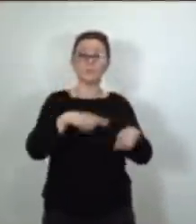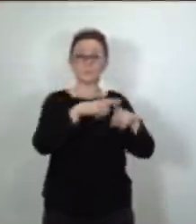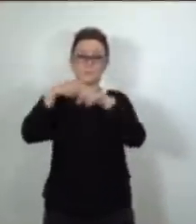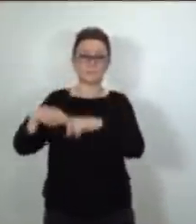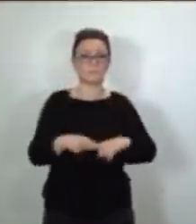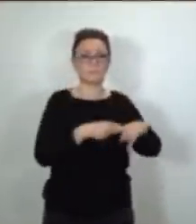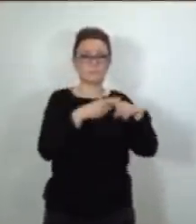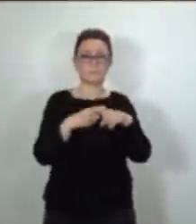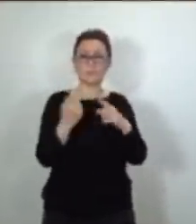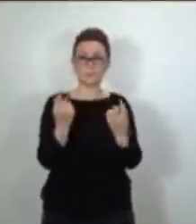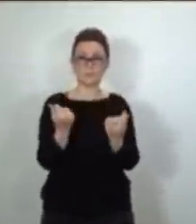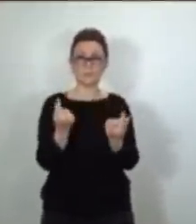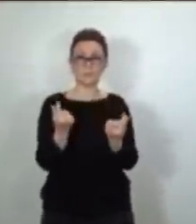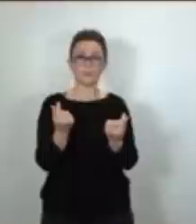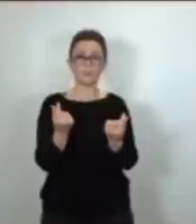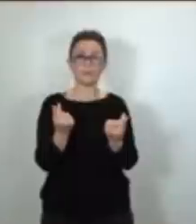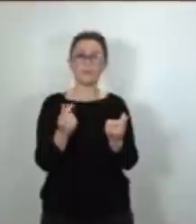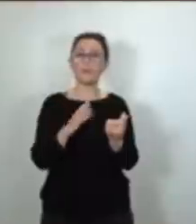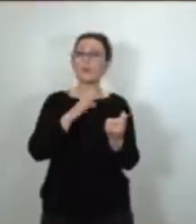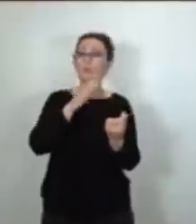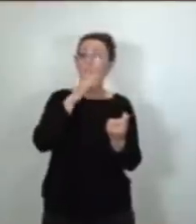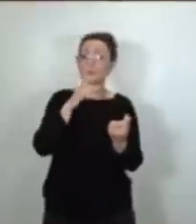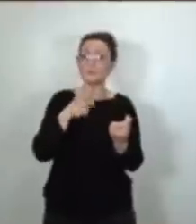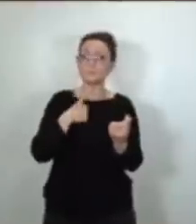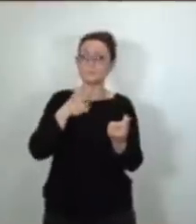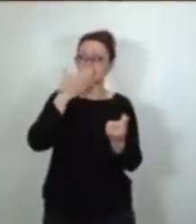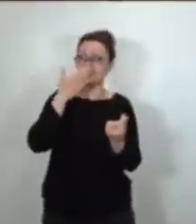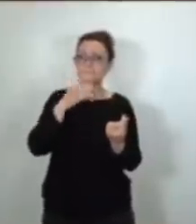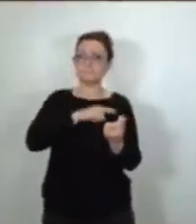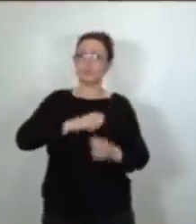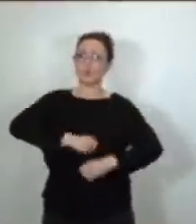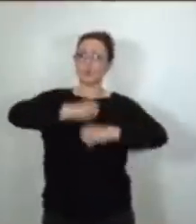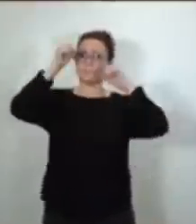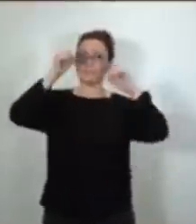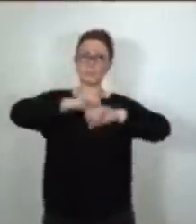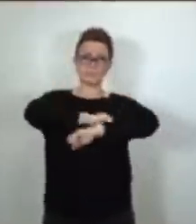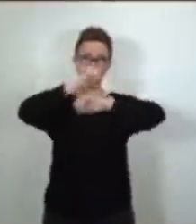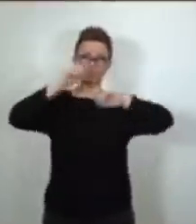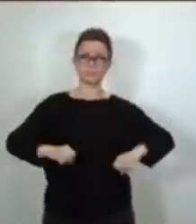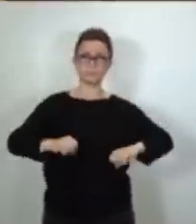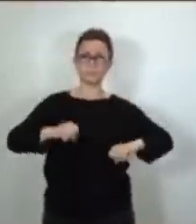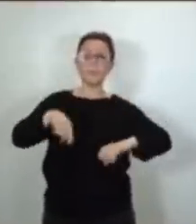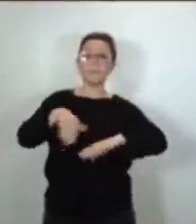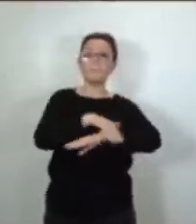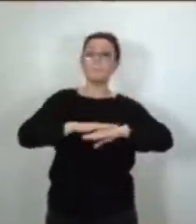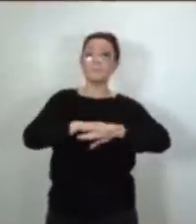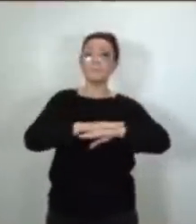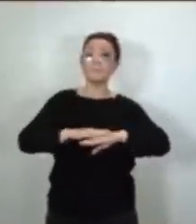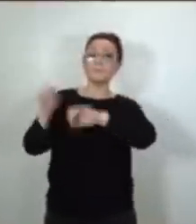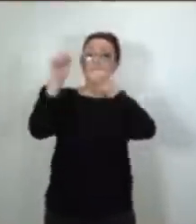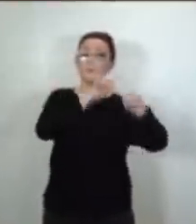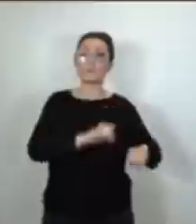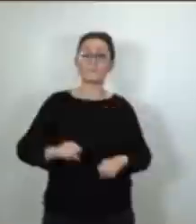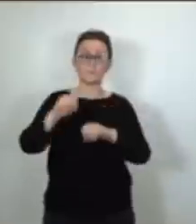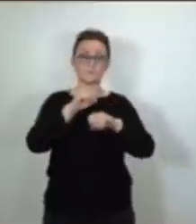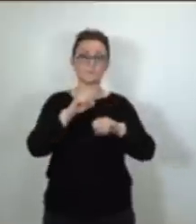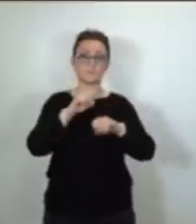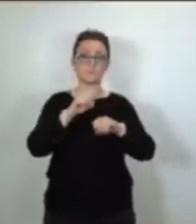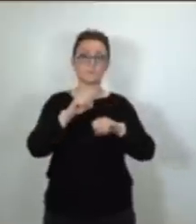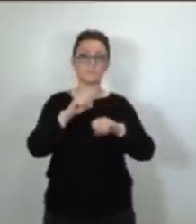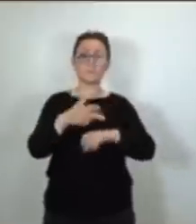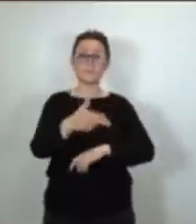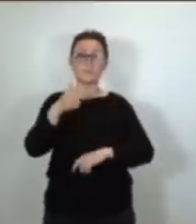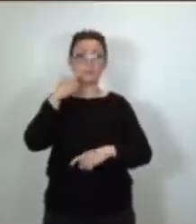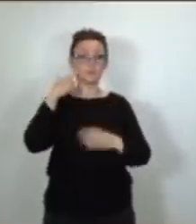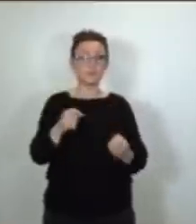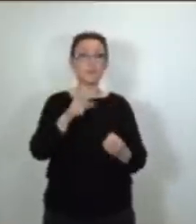de la riqueza. Por eso, con mayor convicción si cabe después de este 2020, este Ministerio va a defender el derecho a la salud a través de un